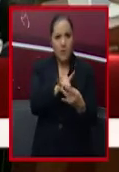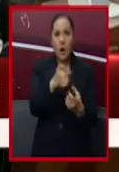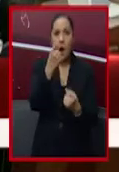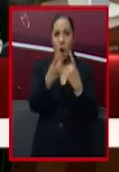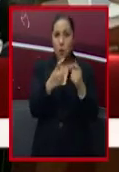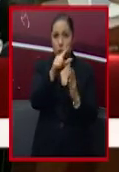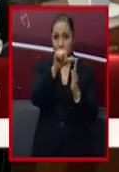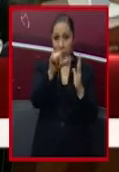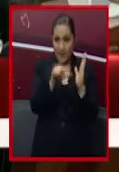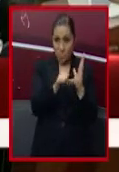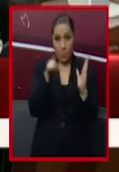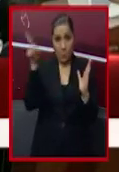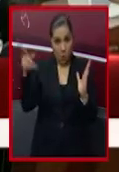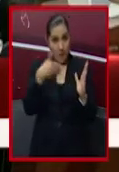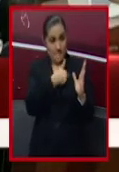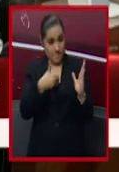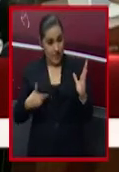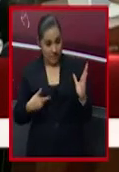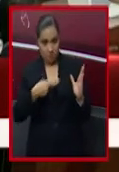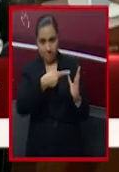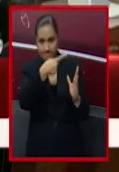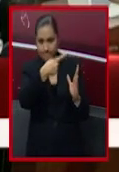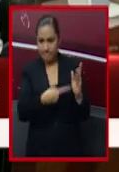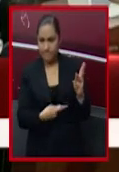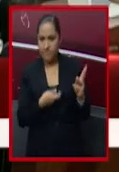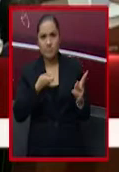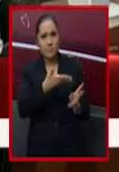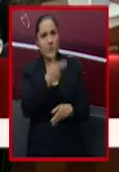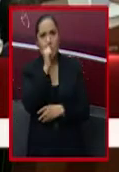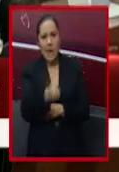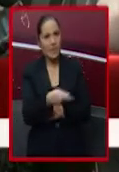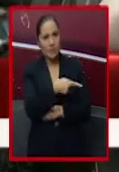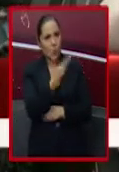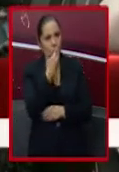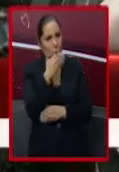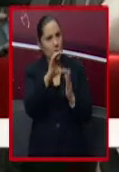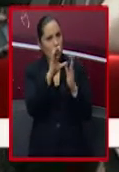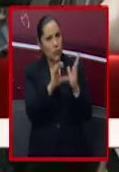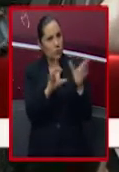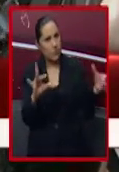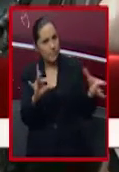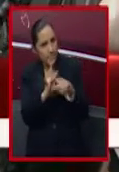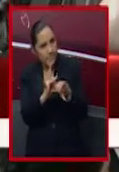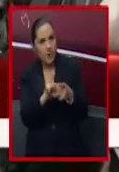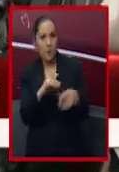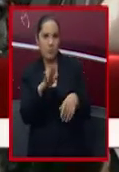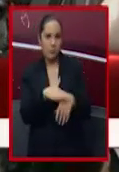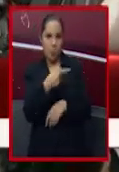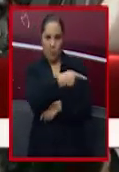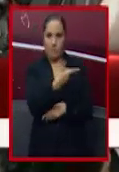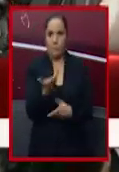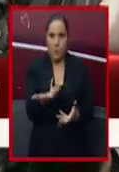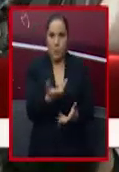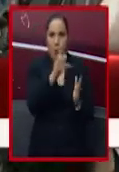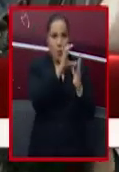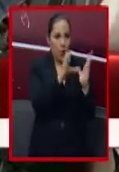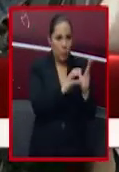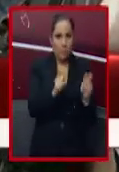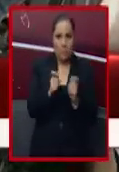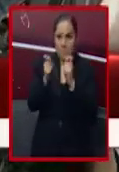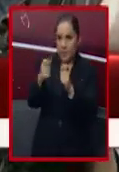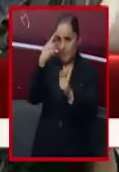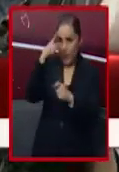ahora el Ejecutivo considera inconstitucionales por invadir atribuciones que pues, precisamente la Constitución le otorga al